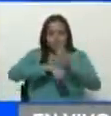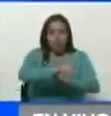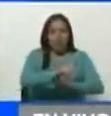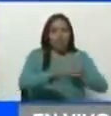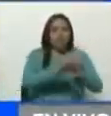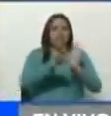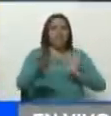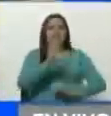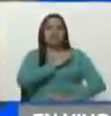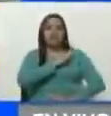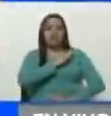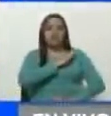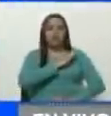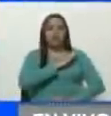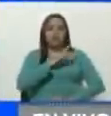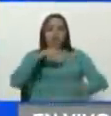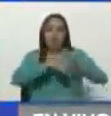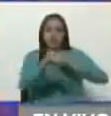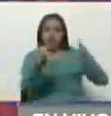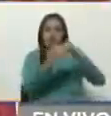tambor batiente en la Casa Blanca,